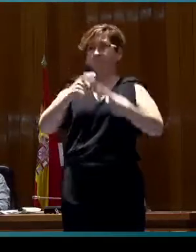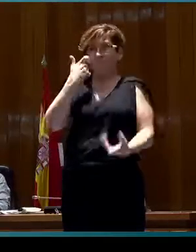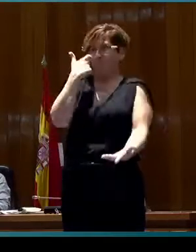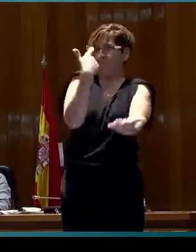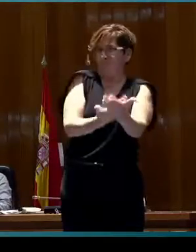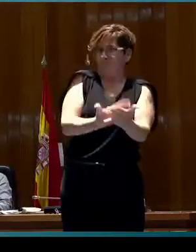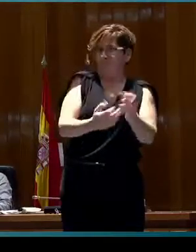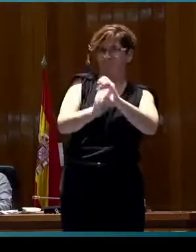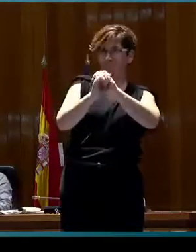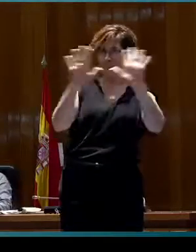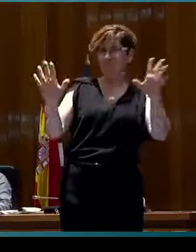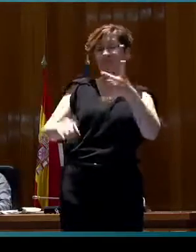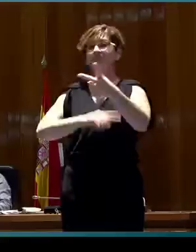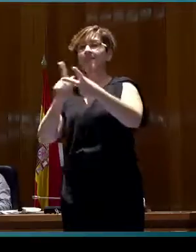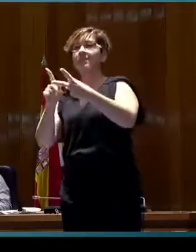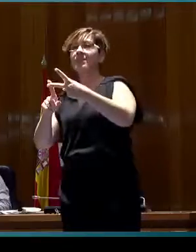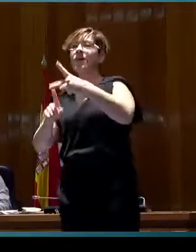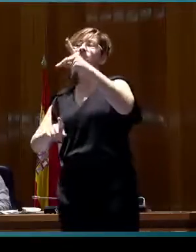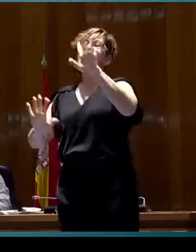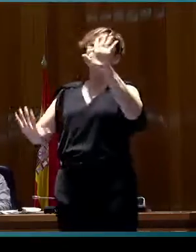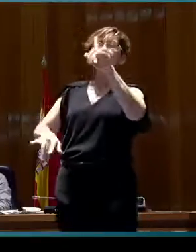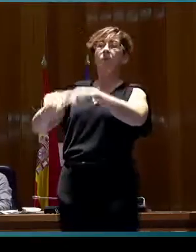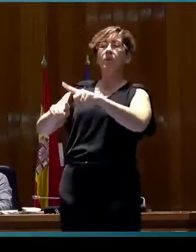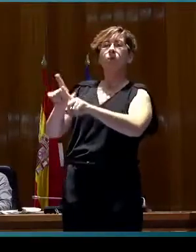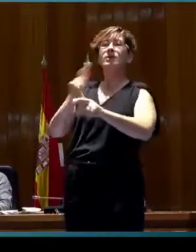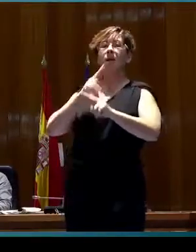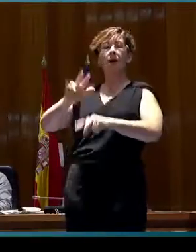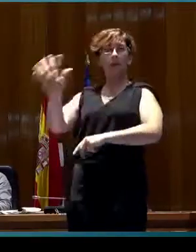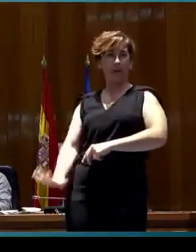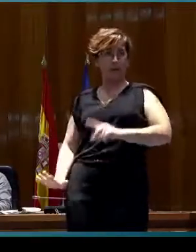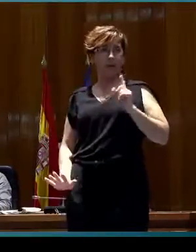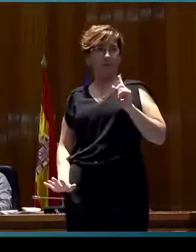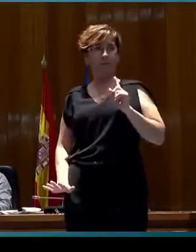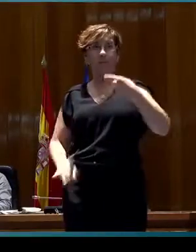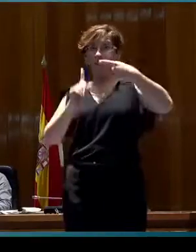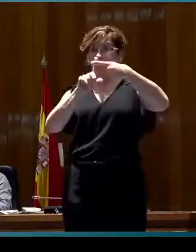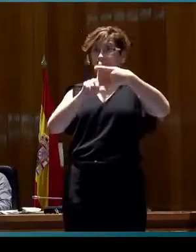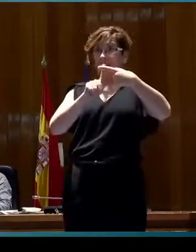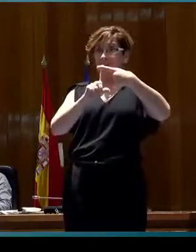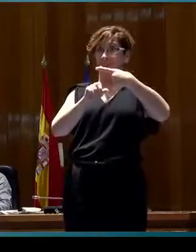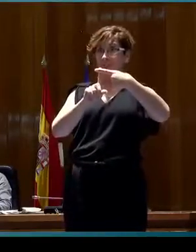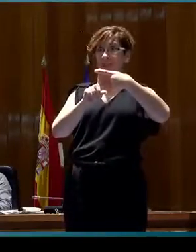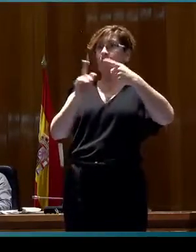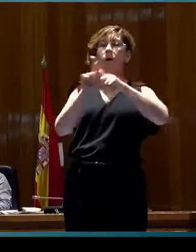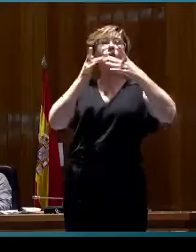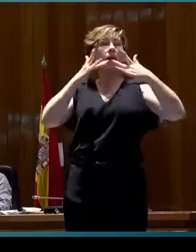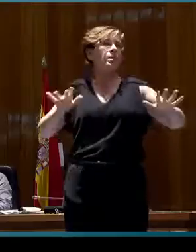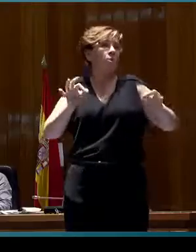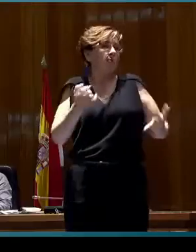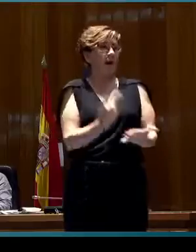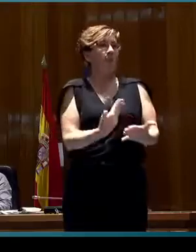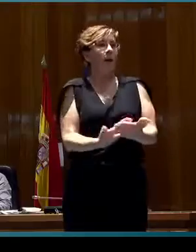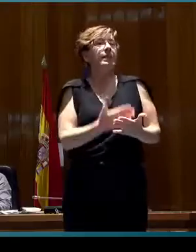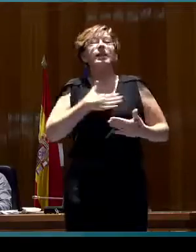evidentes, y una segunda, subjetivas y aparentes. Las objetivas y evidentes, las diferencias que se producen, pues